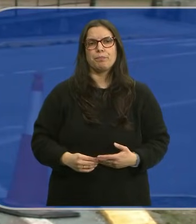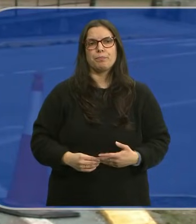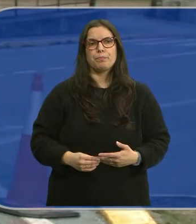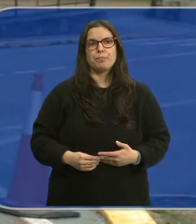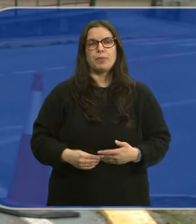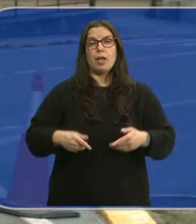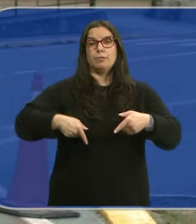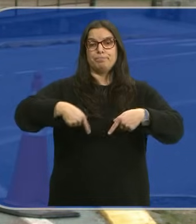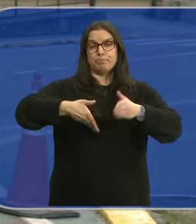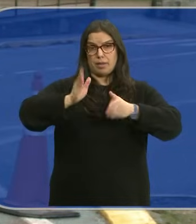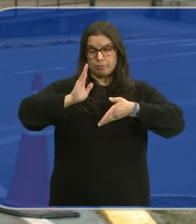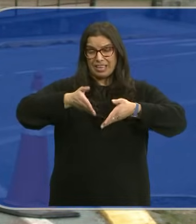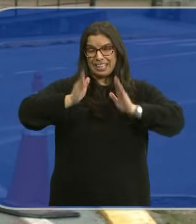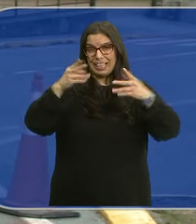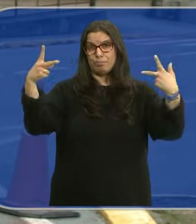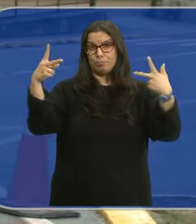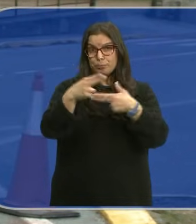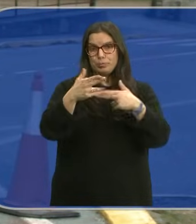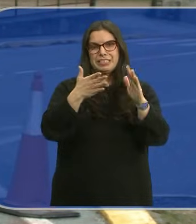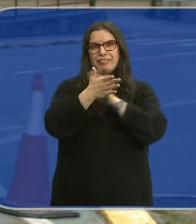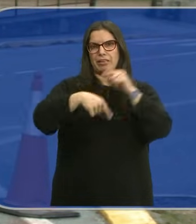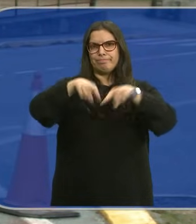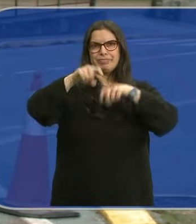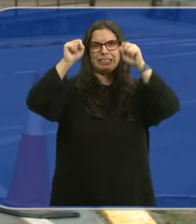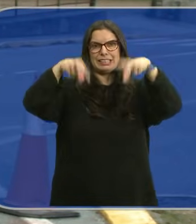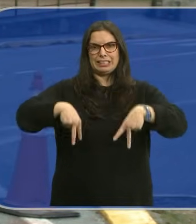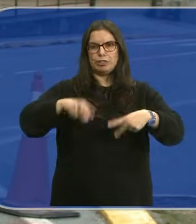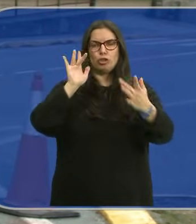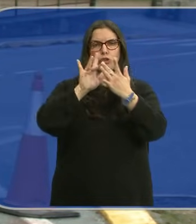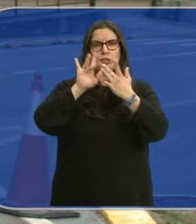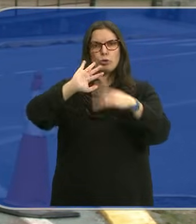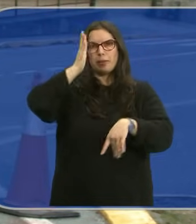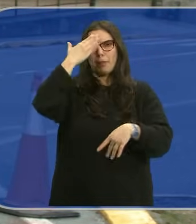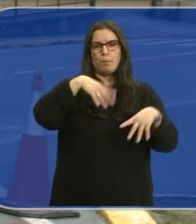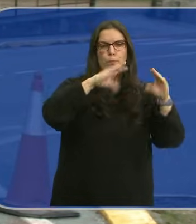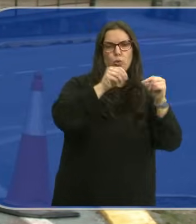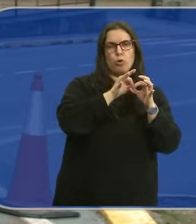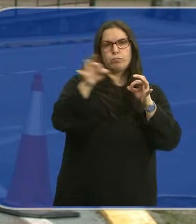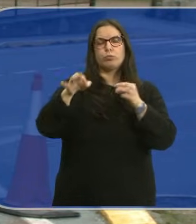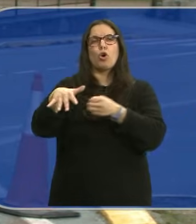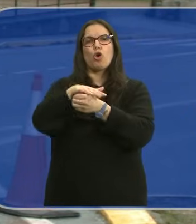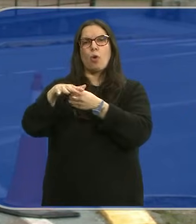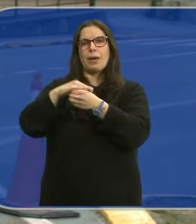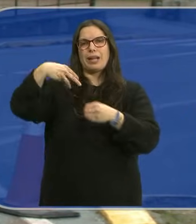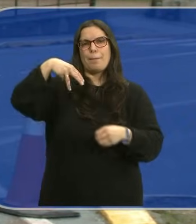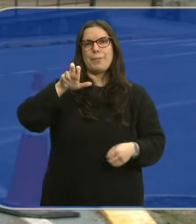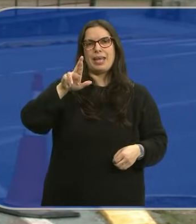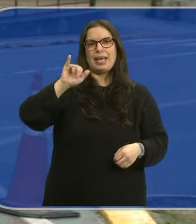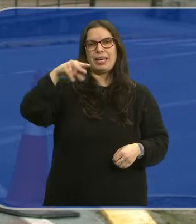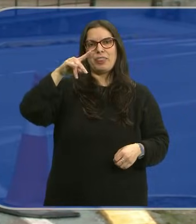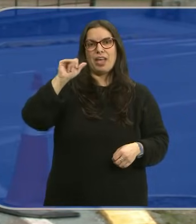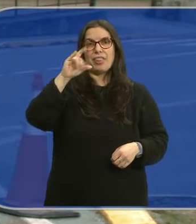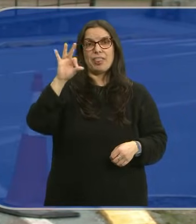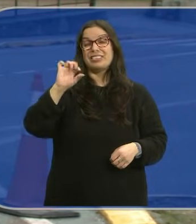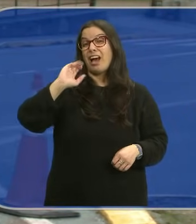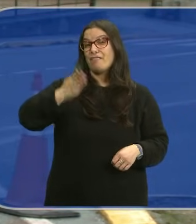El corte del desfiladero de Los Ocinos supone cerrar al tráfico la principal vía de comunicación de Burgos con la comarca de las Merindades, pero los más afectados